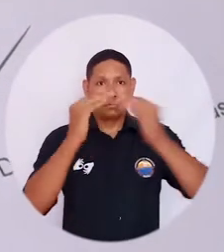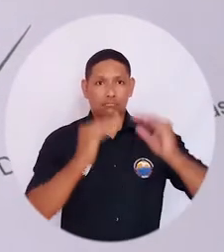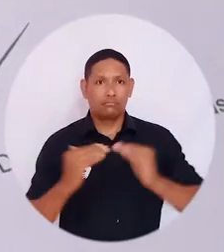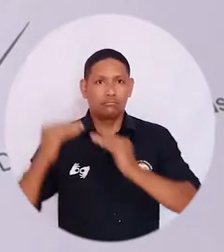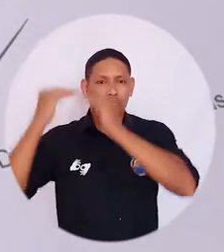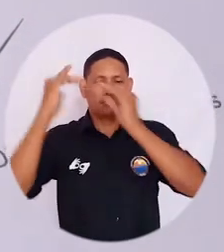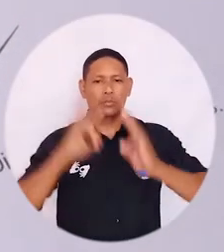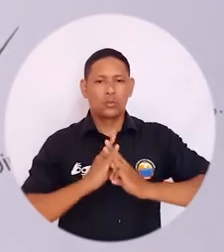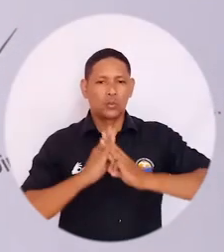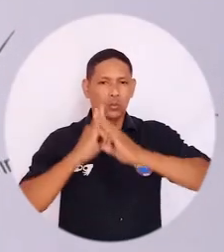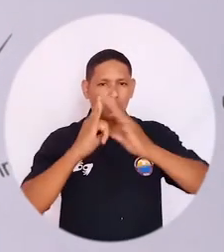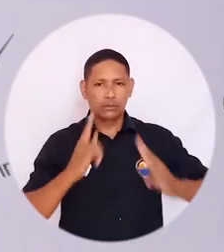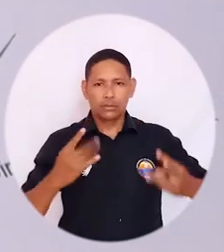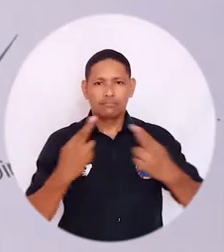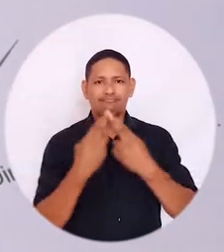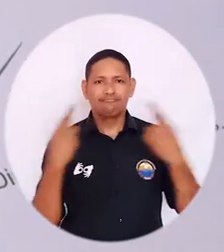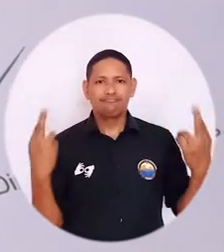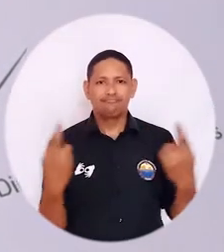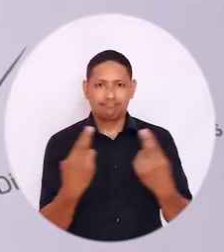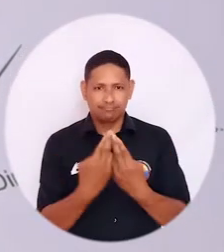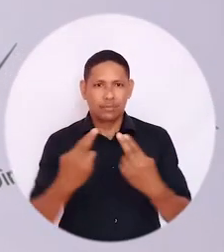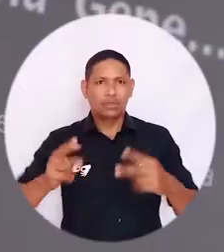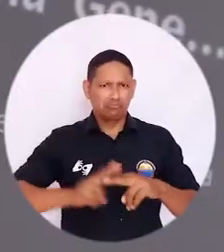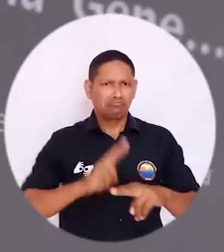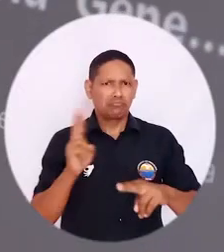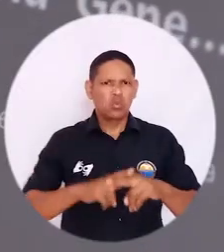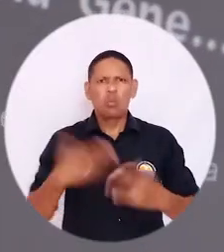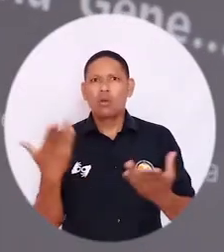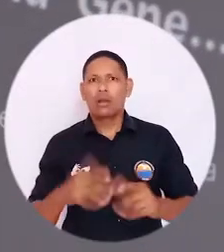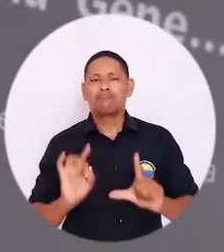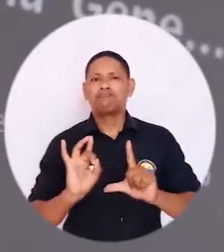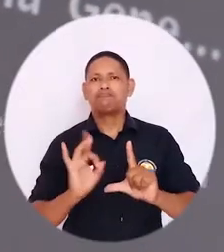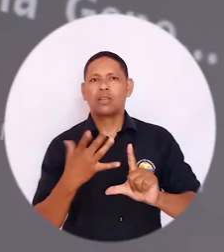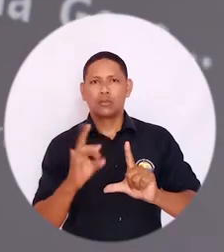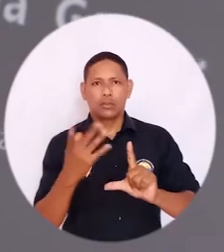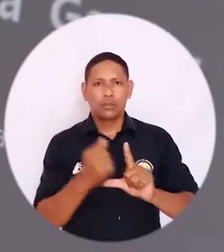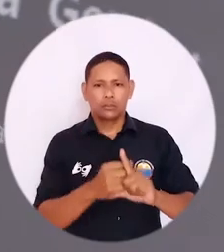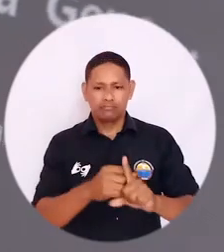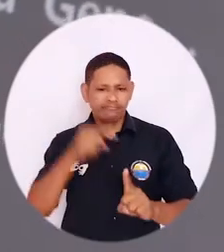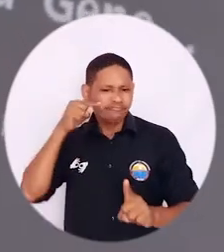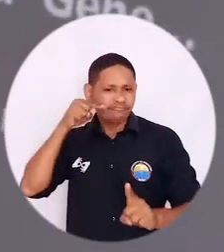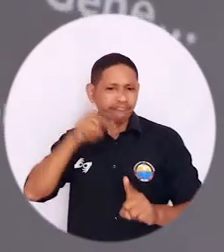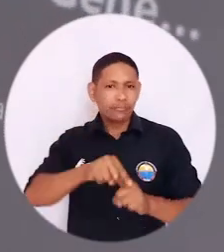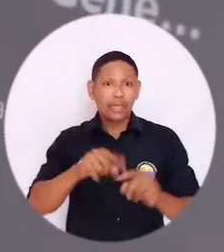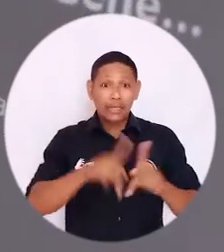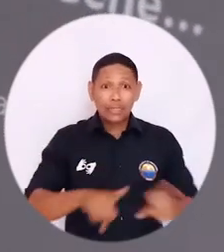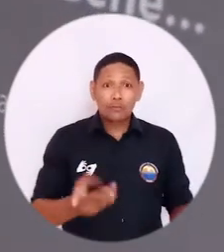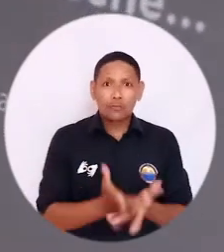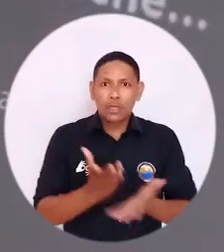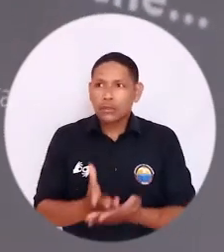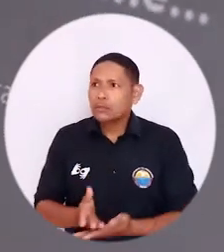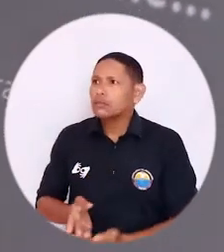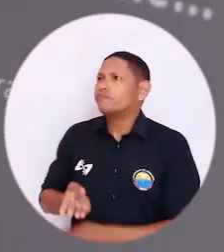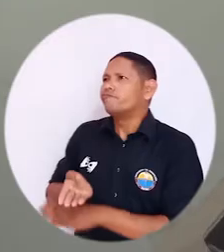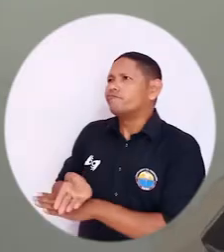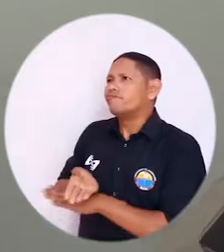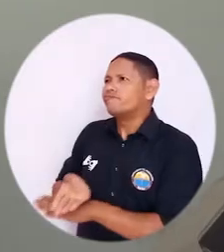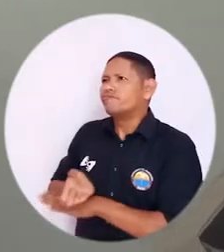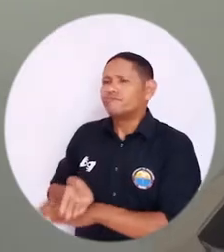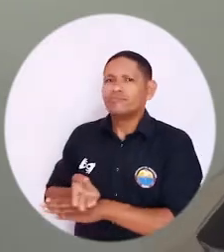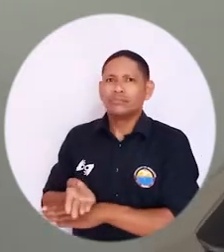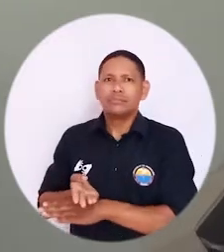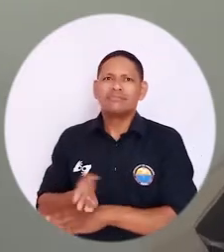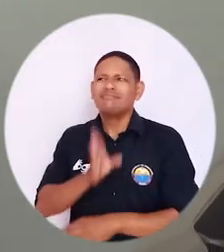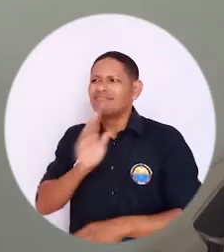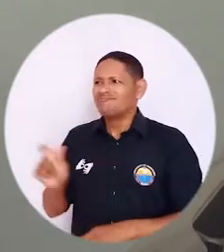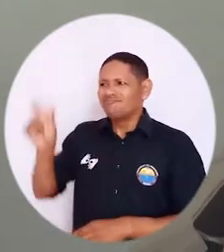El Consejo Superior de la Universidad del Magdalena llevó a cabo una sesión ordinaria de manera virtual que se centró en la solicitud de los estudiantes por medio